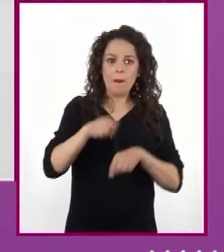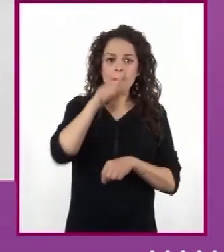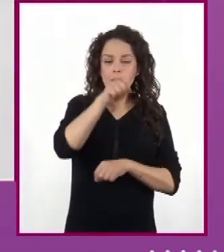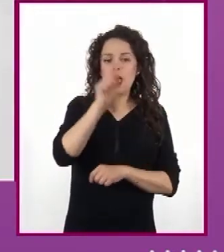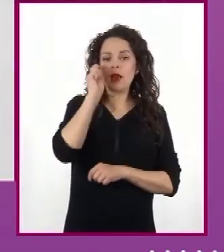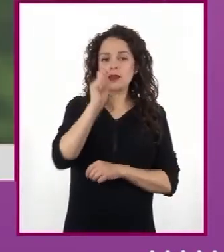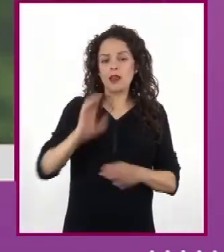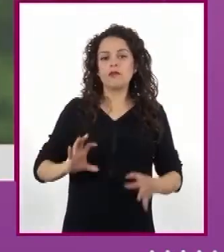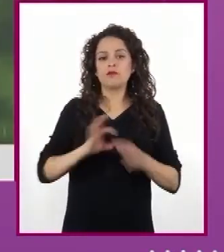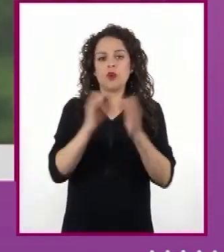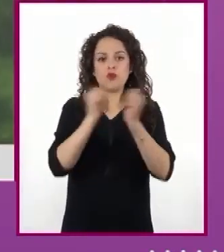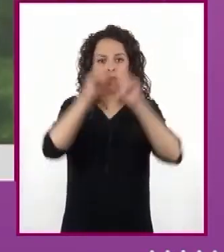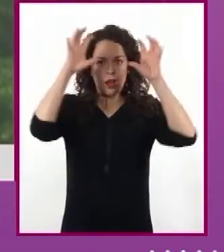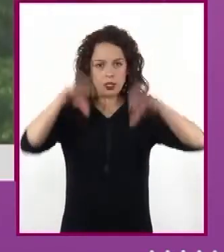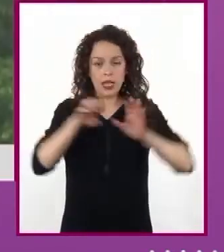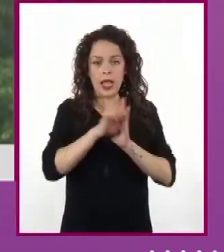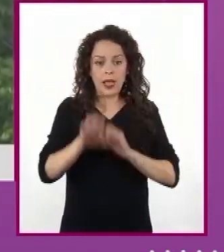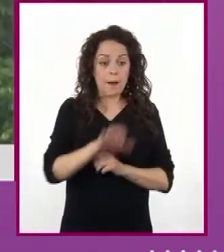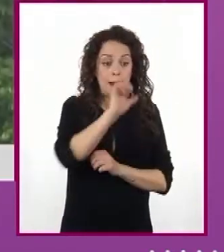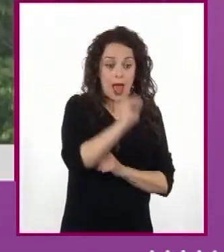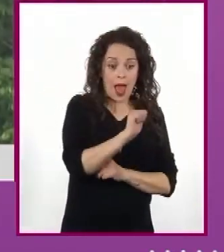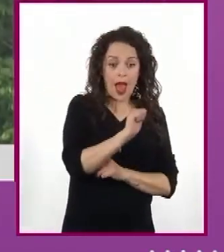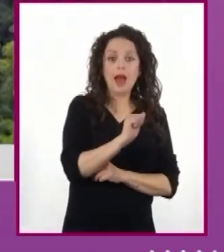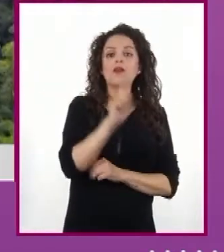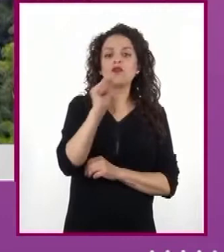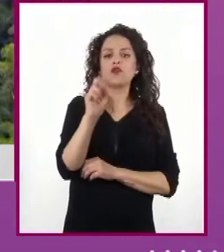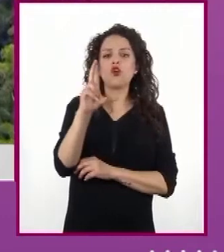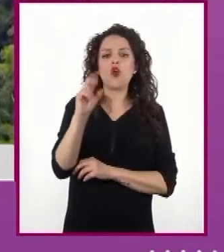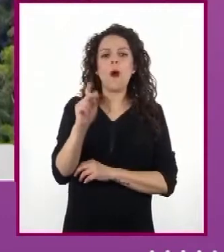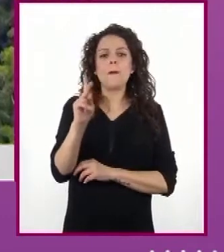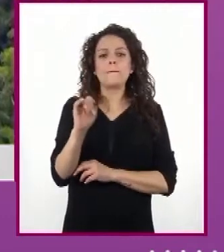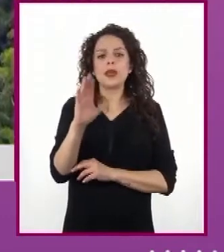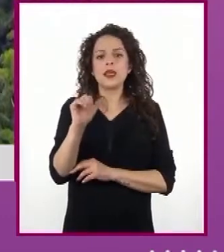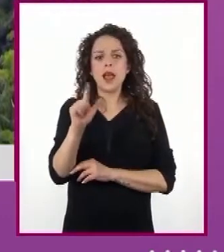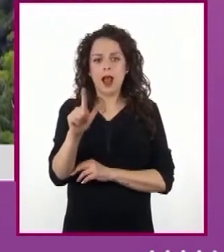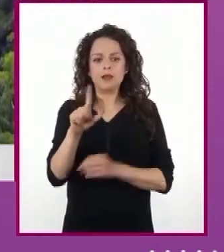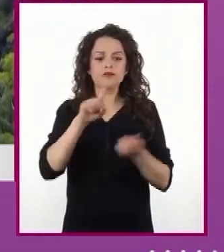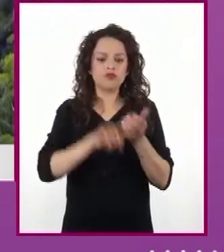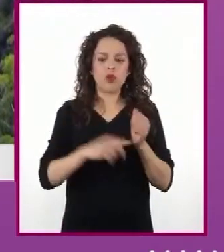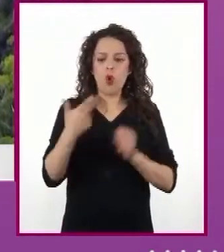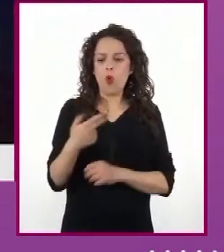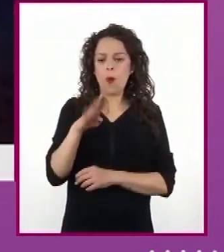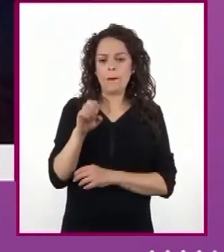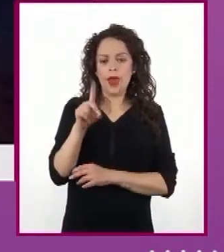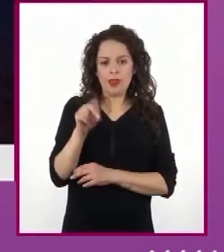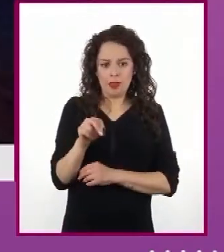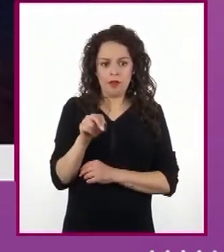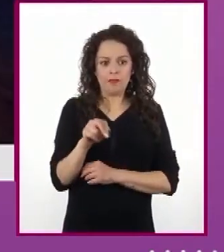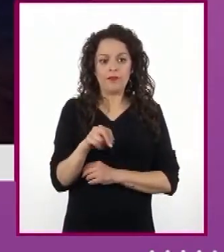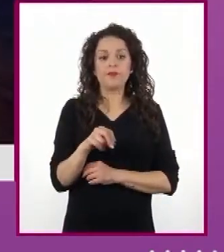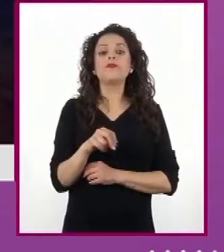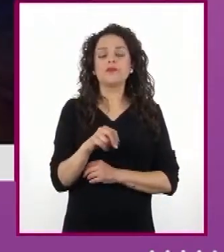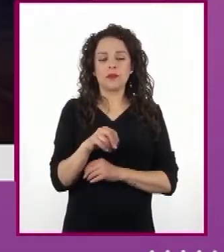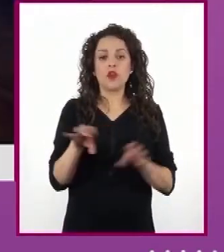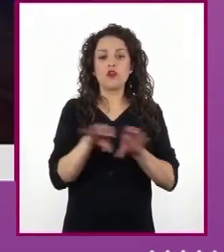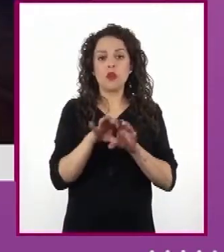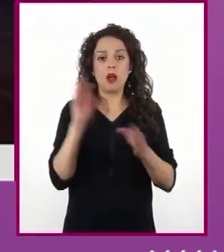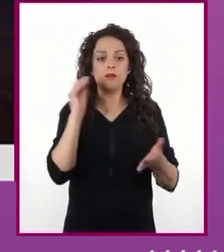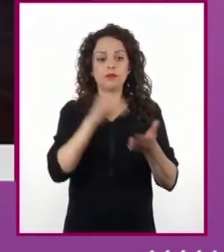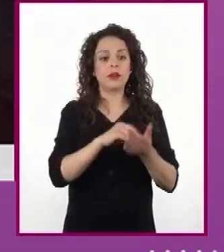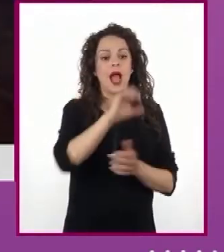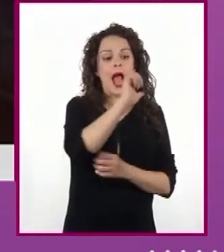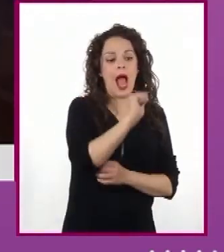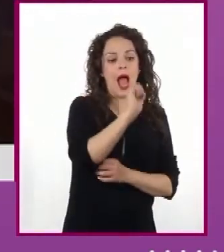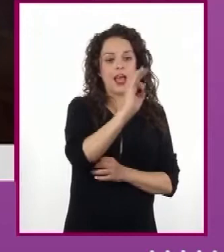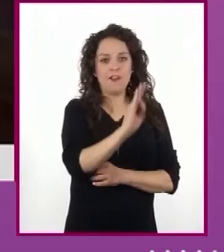El grupo A, tropicales, posee un clima húmedo. se divide en AF,